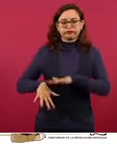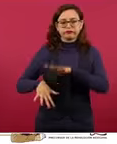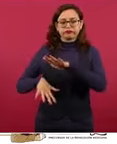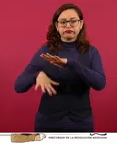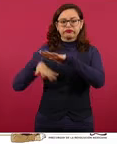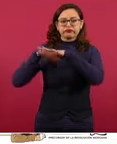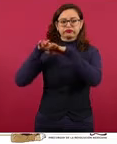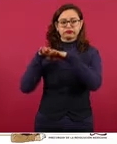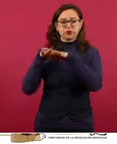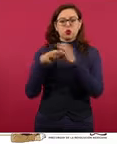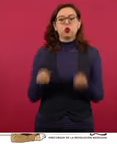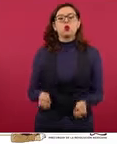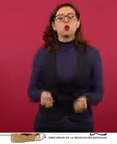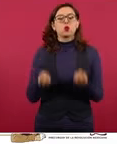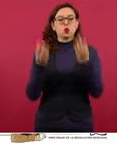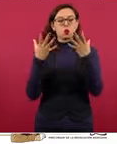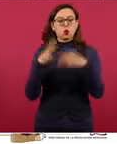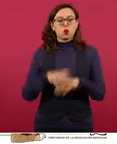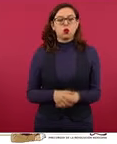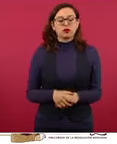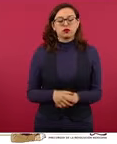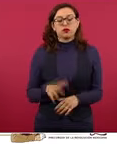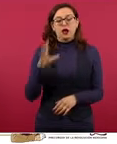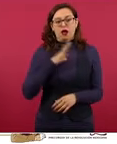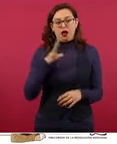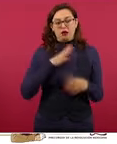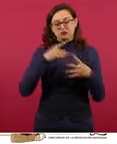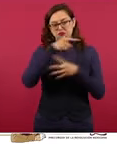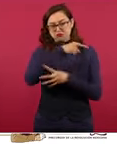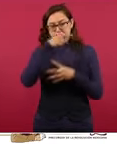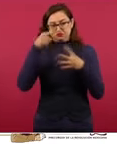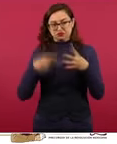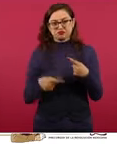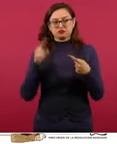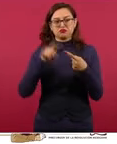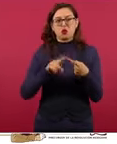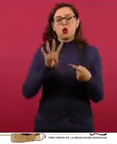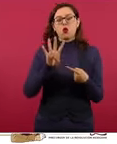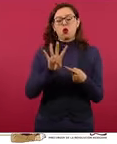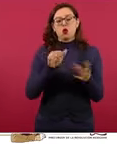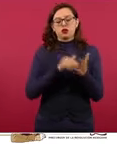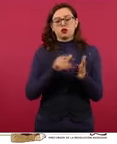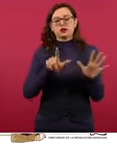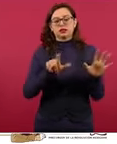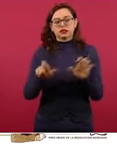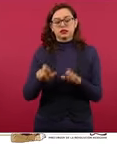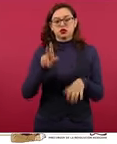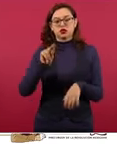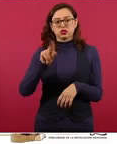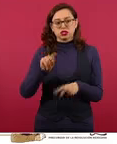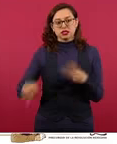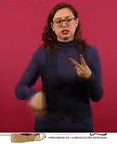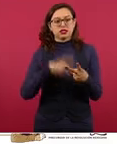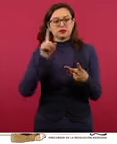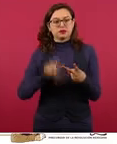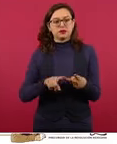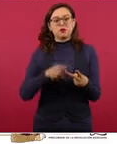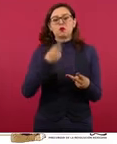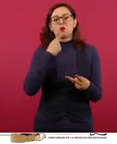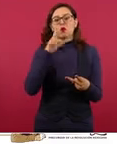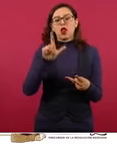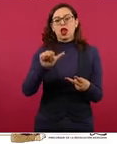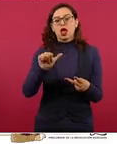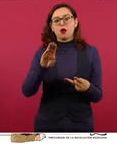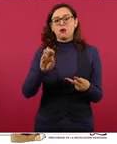litros por segundo la boca 920 litros por segundo cerro cinco mil